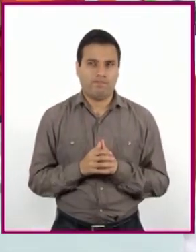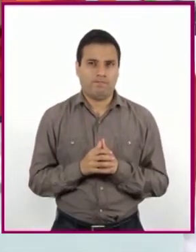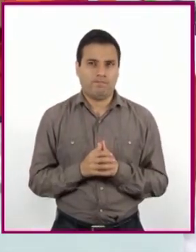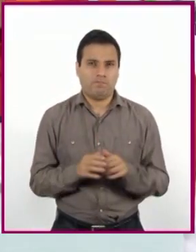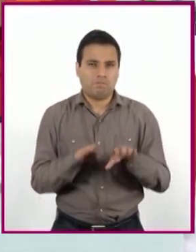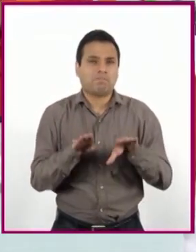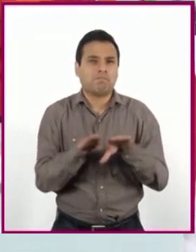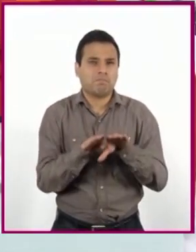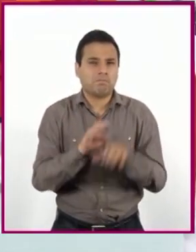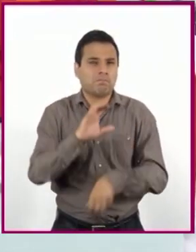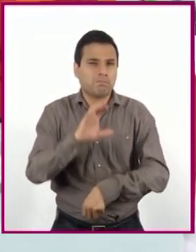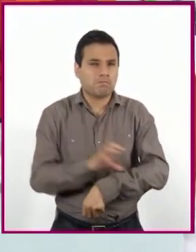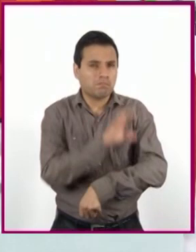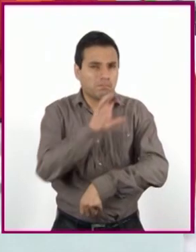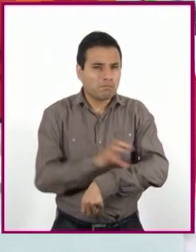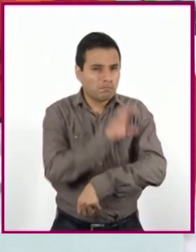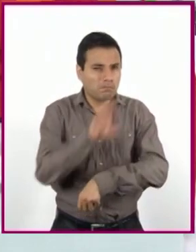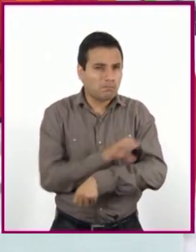en esto?